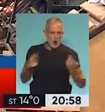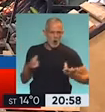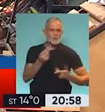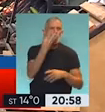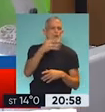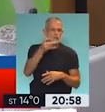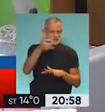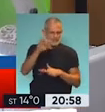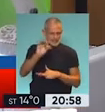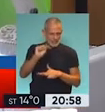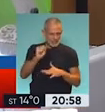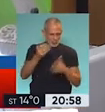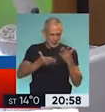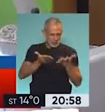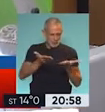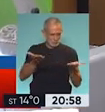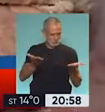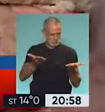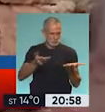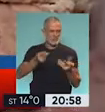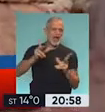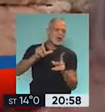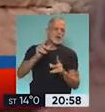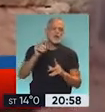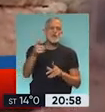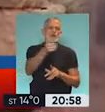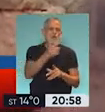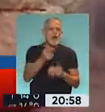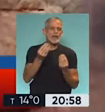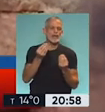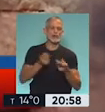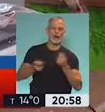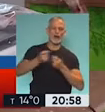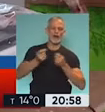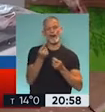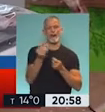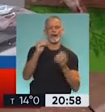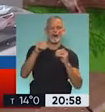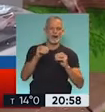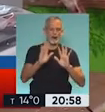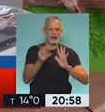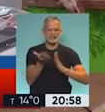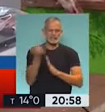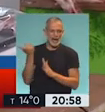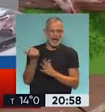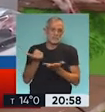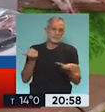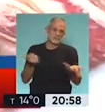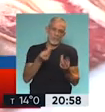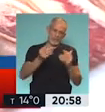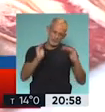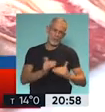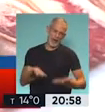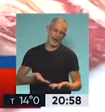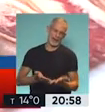fue todo un éxito, ¿no? Se vendió todo en una sola jornada. Así que son estas experiencias que venimos llevando